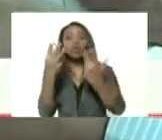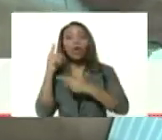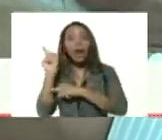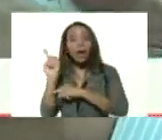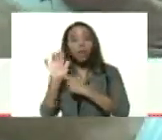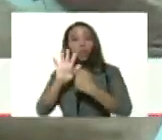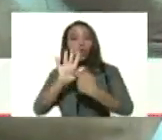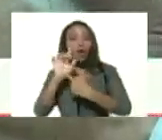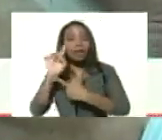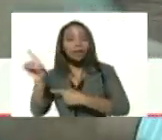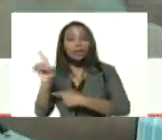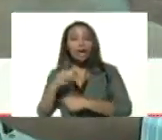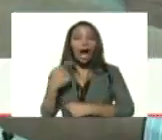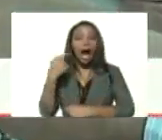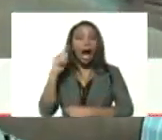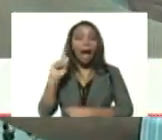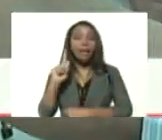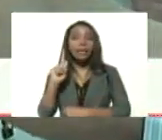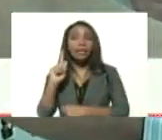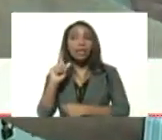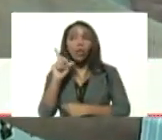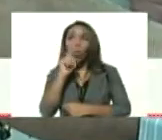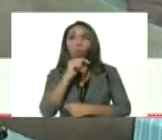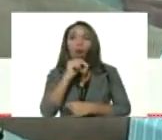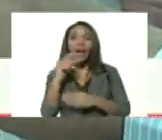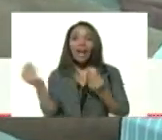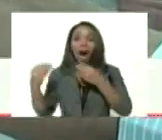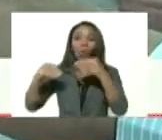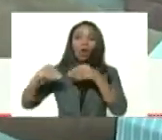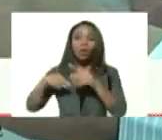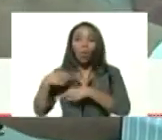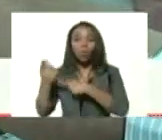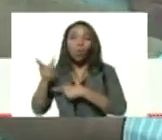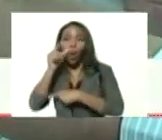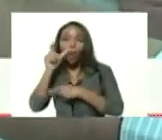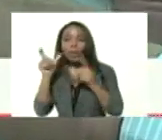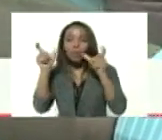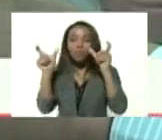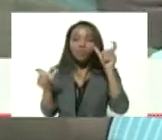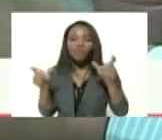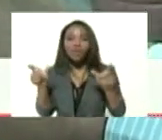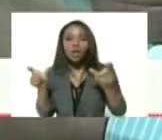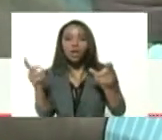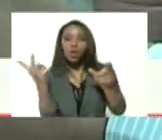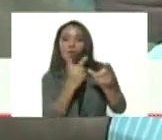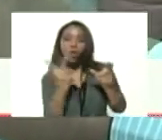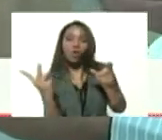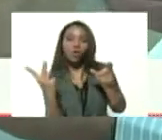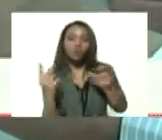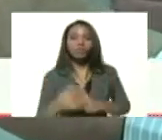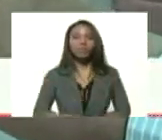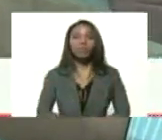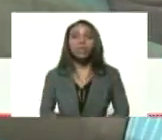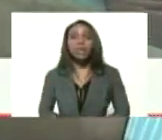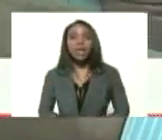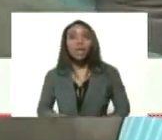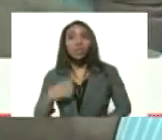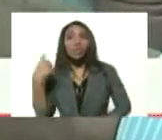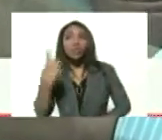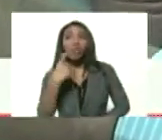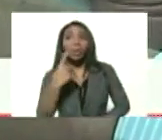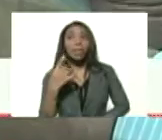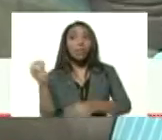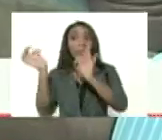presenta desavenencias con este señor Antonio José Sequea Torres, solamente por los